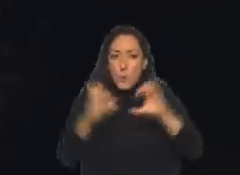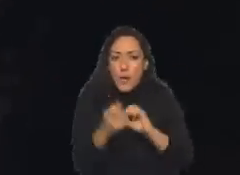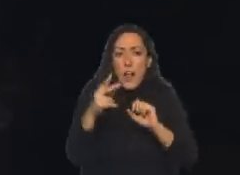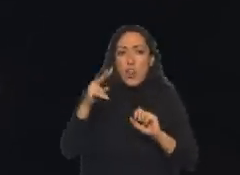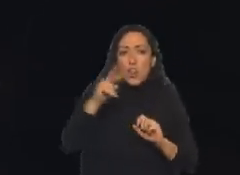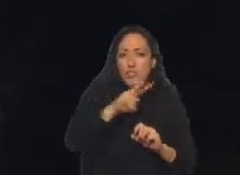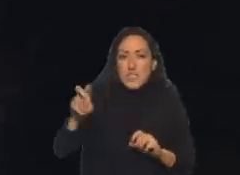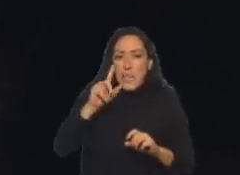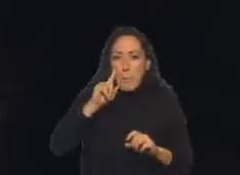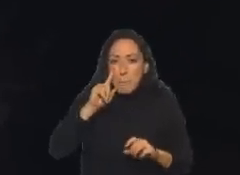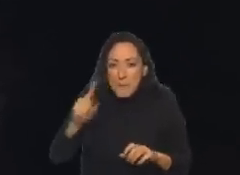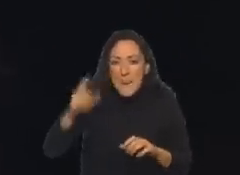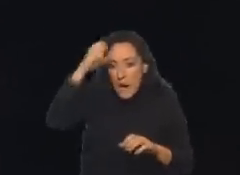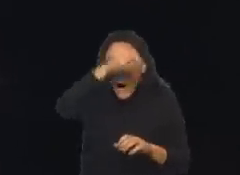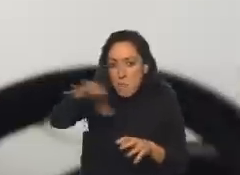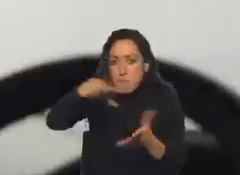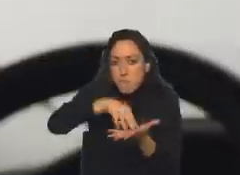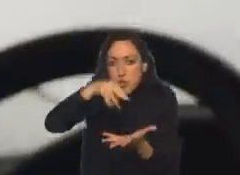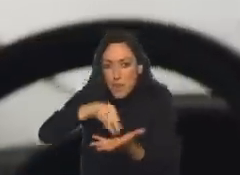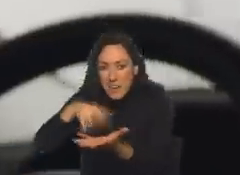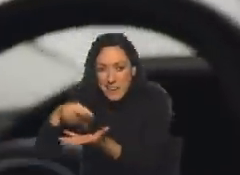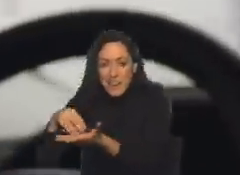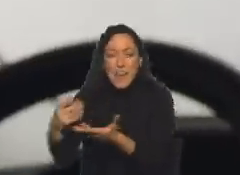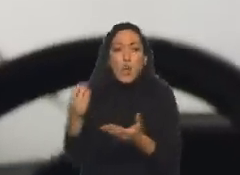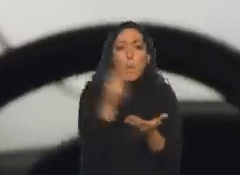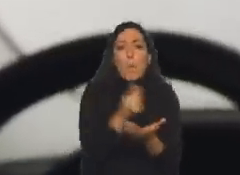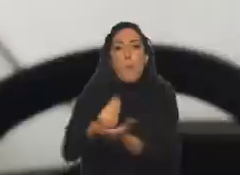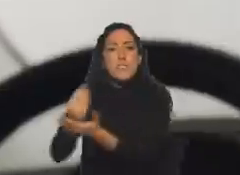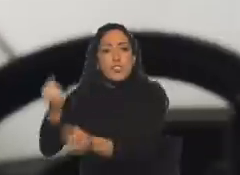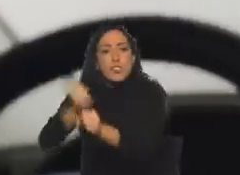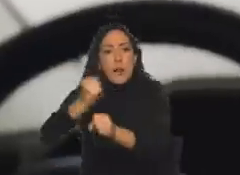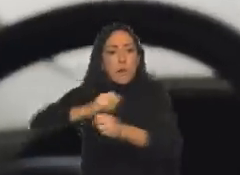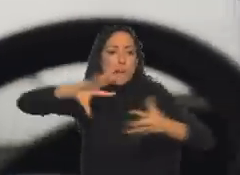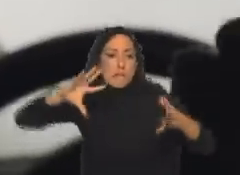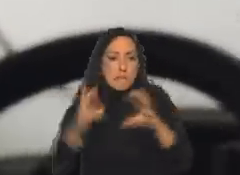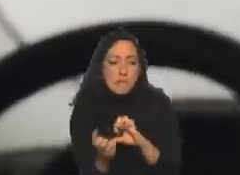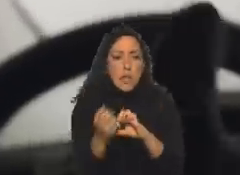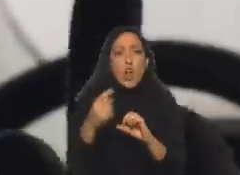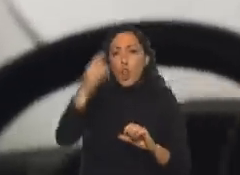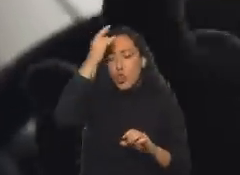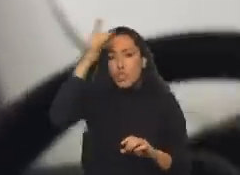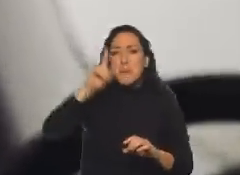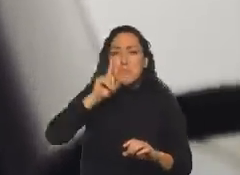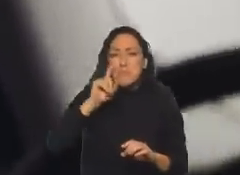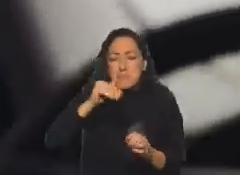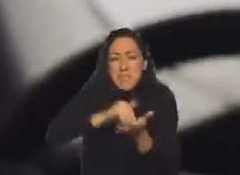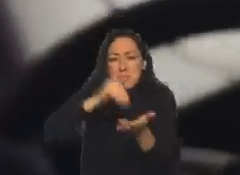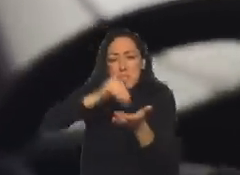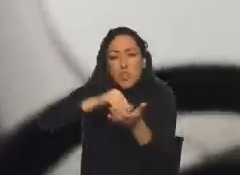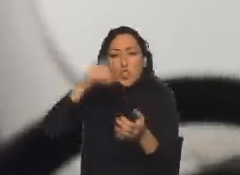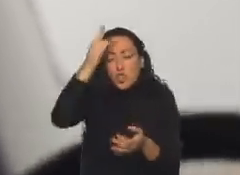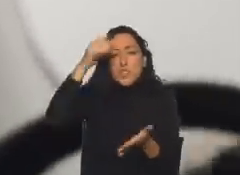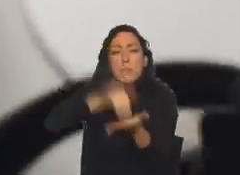chacras mixtas, destruyó 900.000 puestos de trabajo, se hipotecaron 12 millones de hectáreas solamente en el Banco